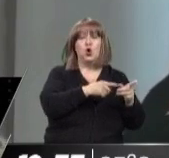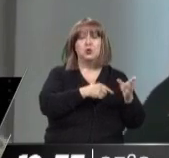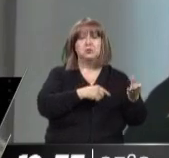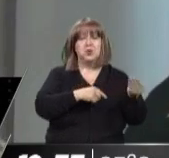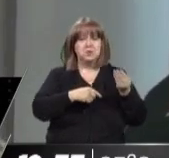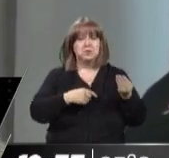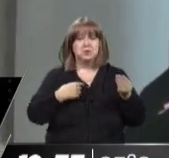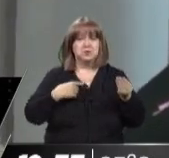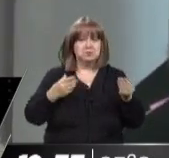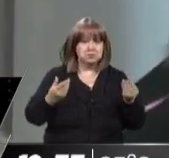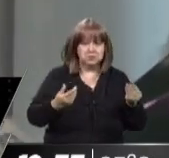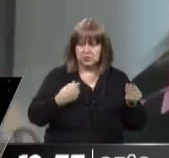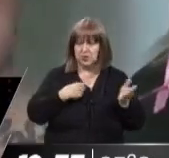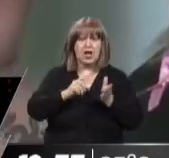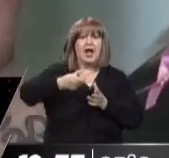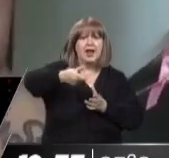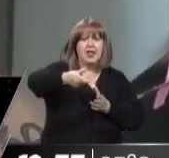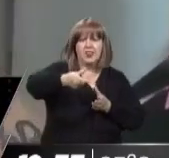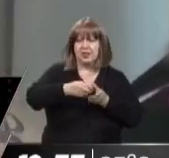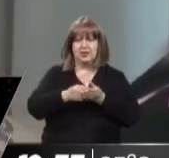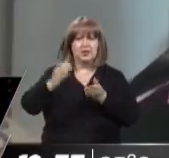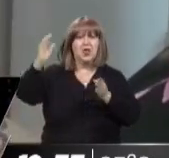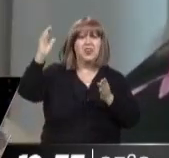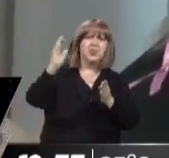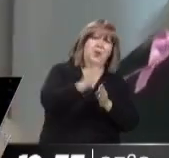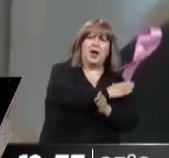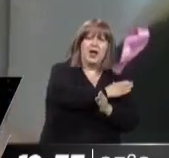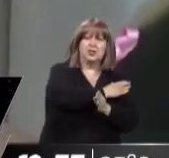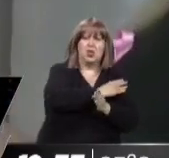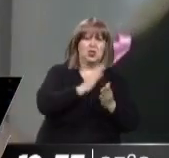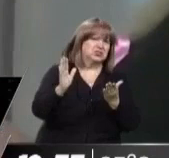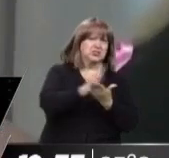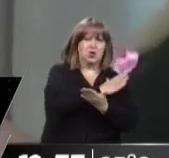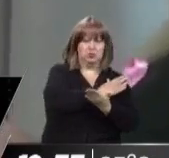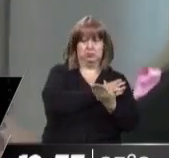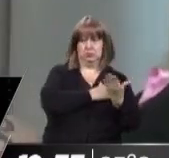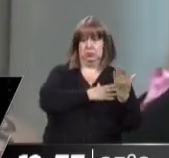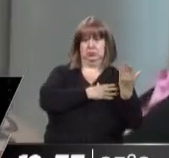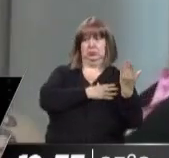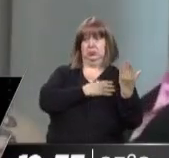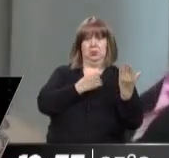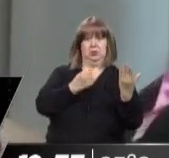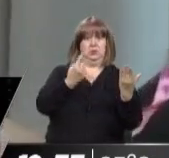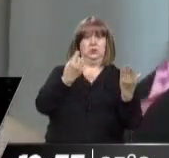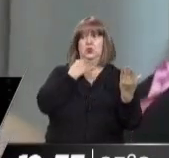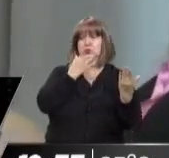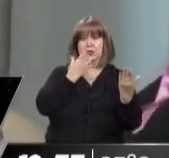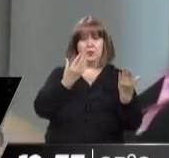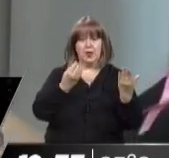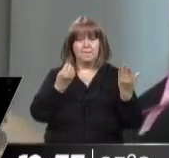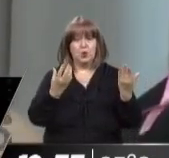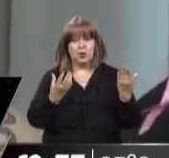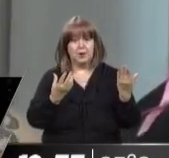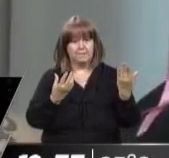absolutamente a todos cuando fuiste a pedir explicaciones Sí yo igual yo ya sabía que venía por este lado porque